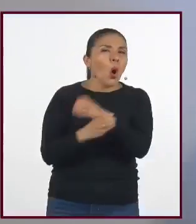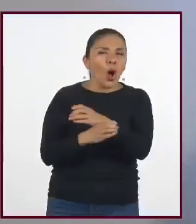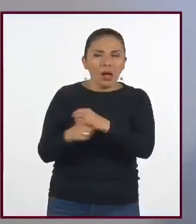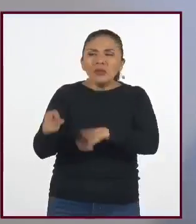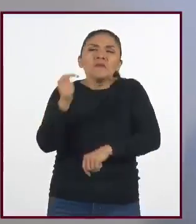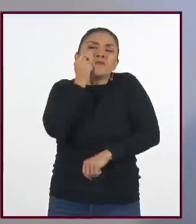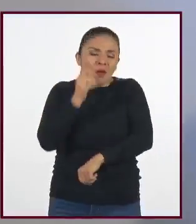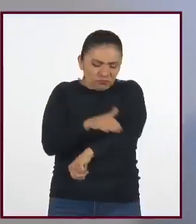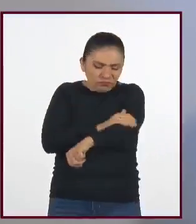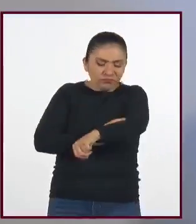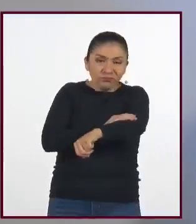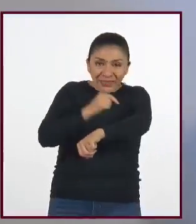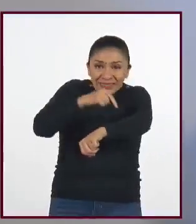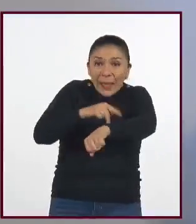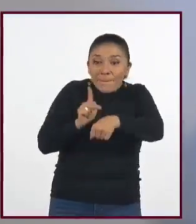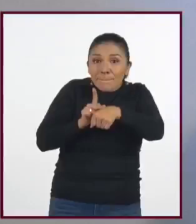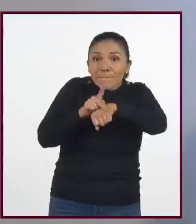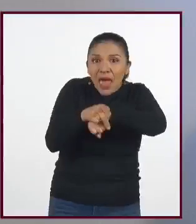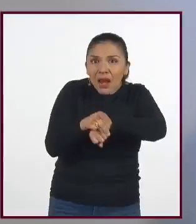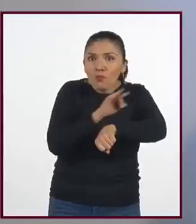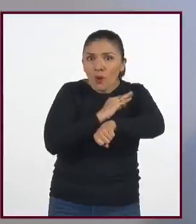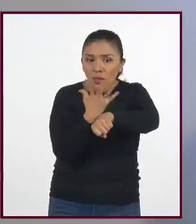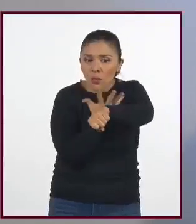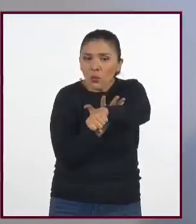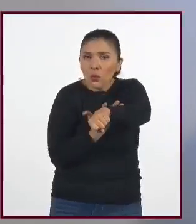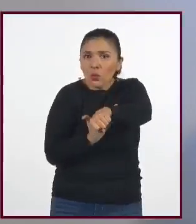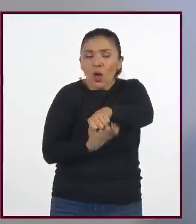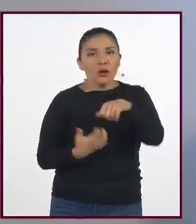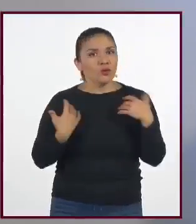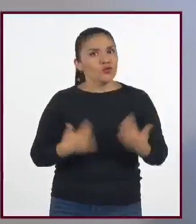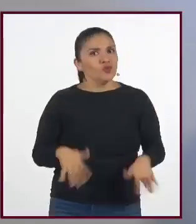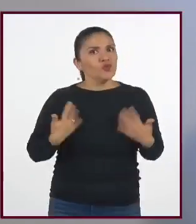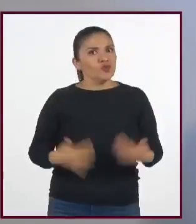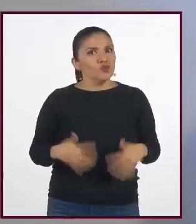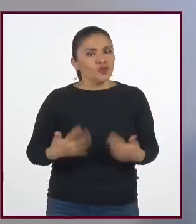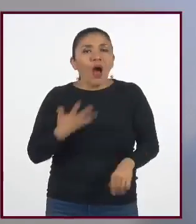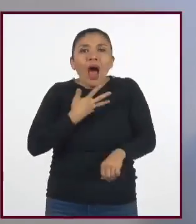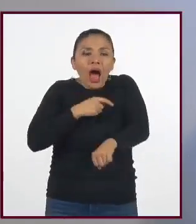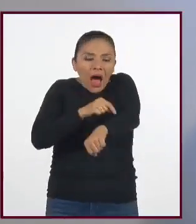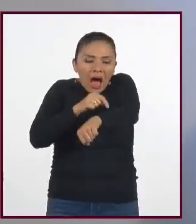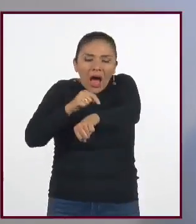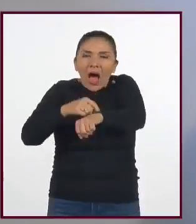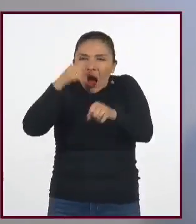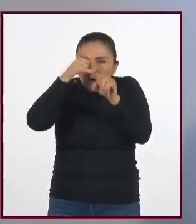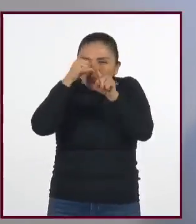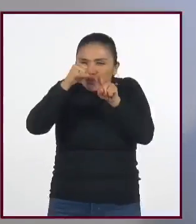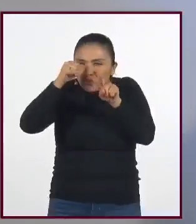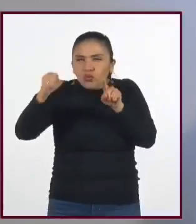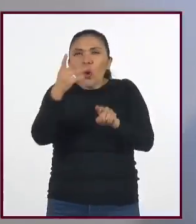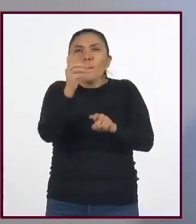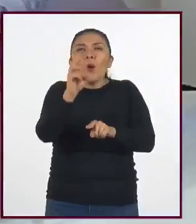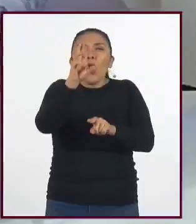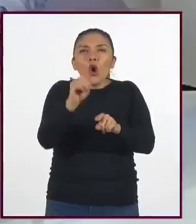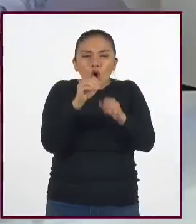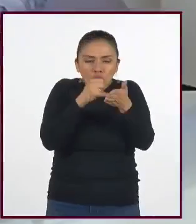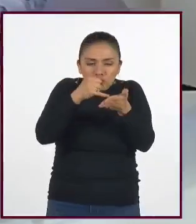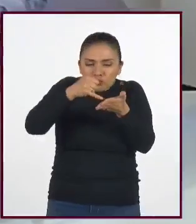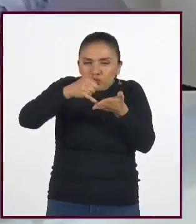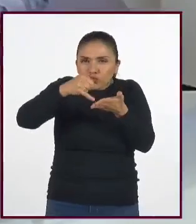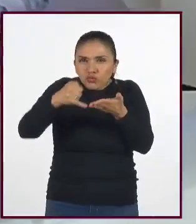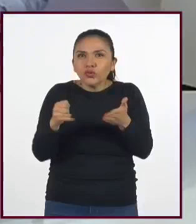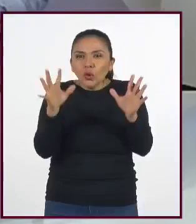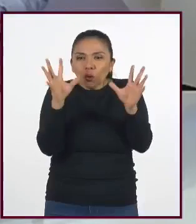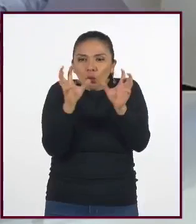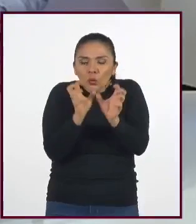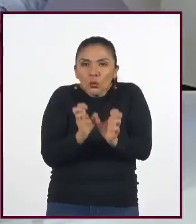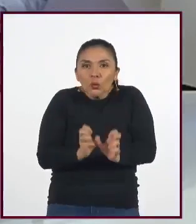la piel es un órgano, la piel absorbe muchísimo. Tenemos poros, ¿no? Se abren y se cierran, ¿no? Nos ayudan.